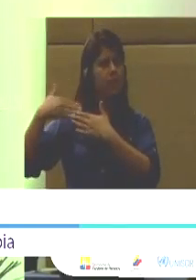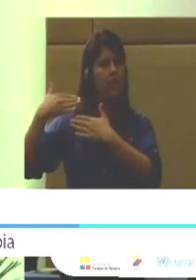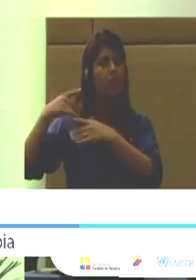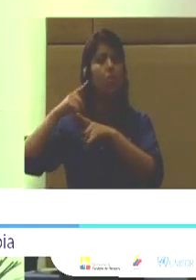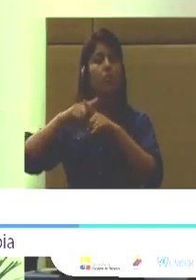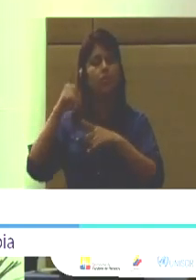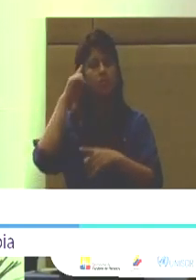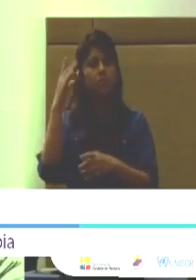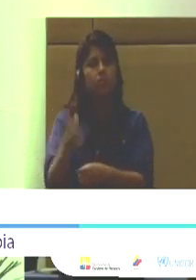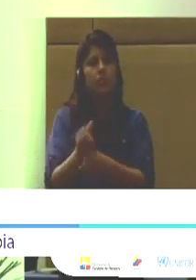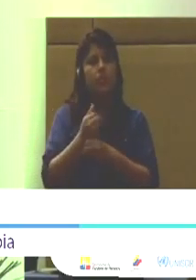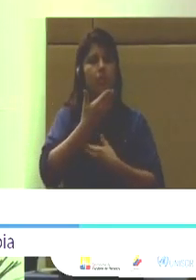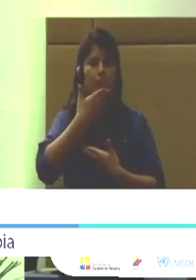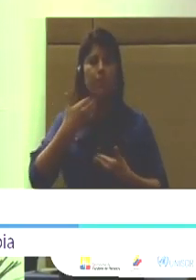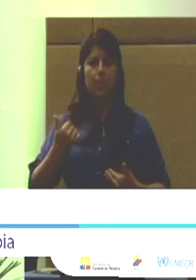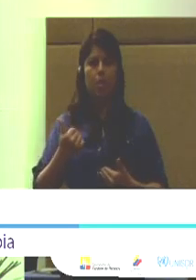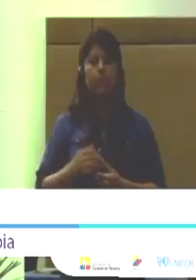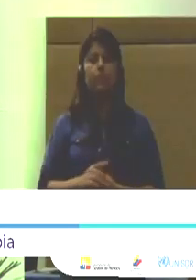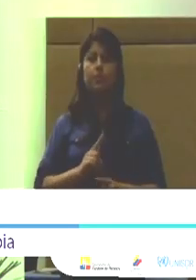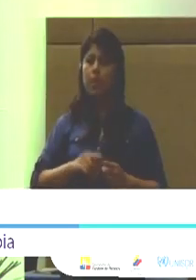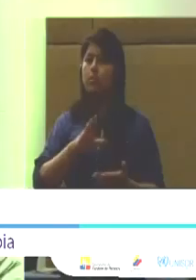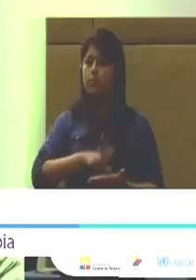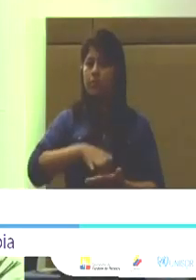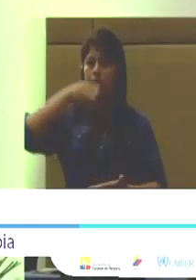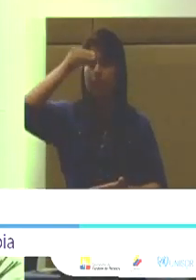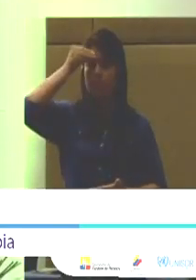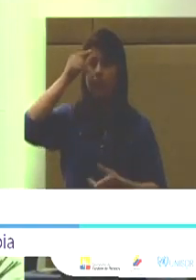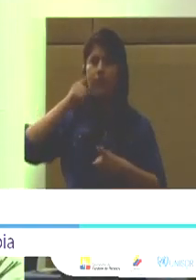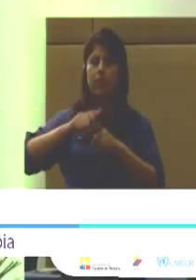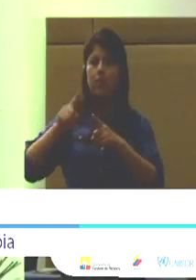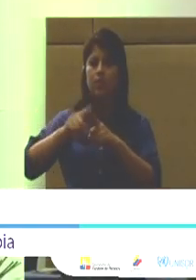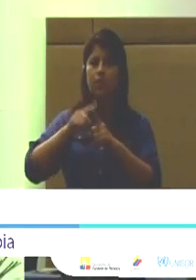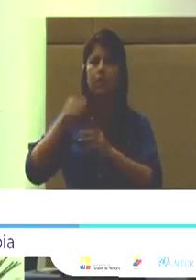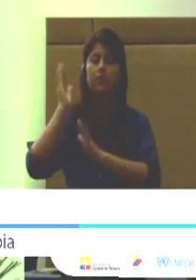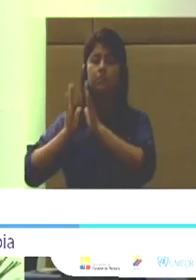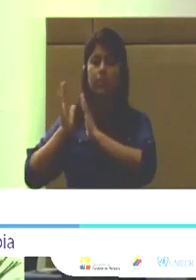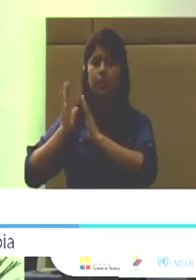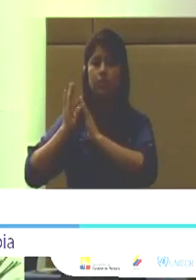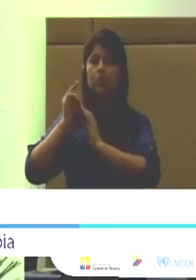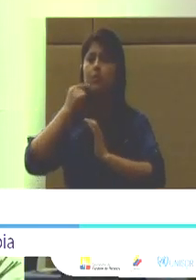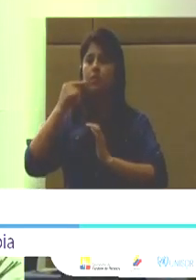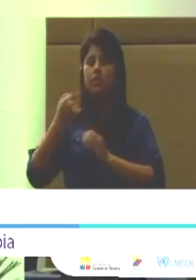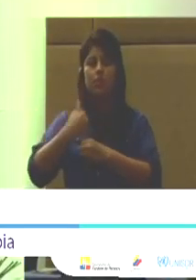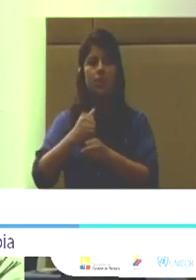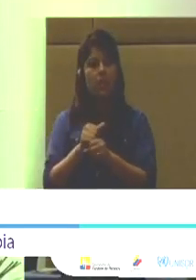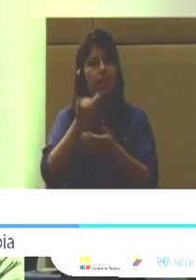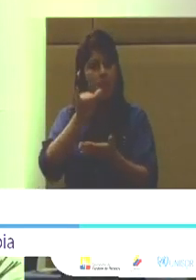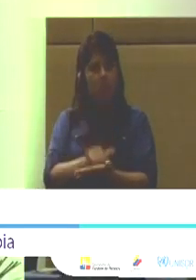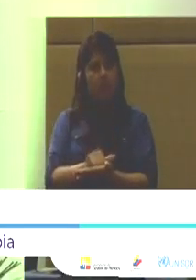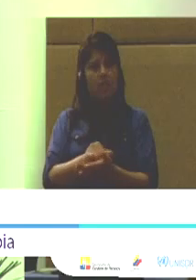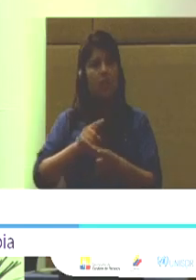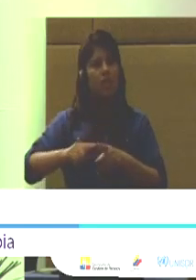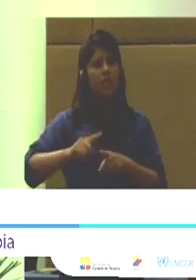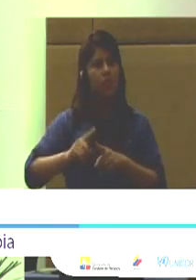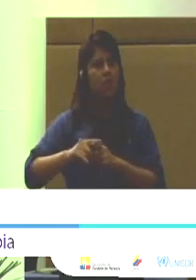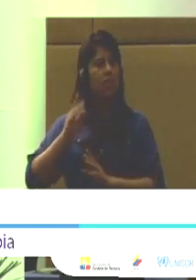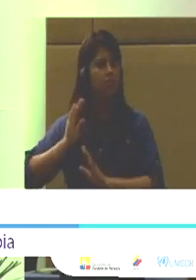mejor. Pero hay que aprender de los desastres pasados, pero de aquellos desastres,